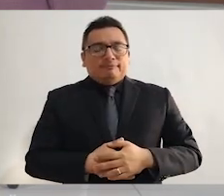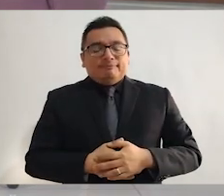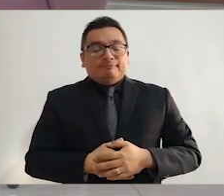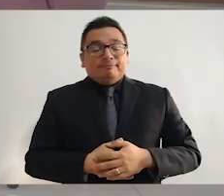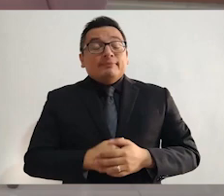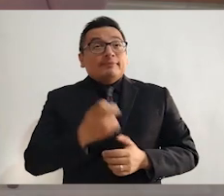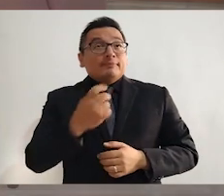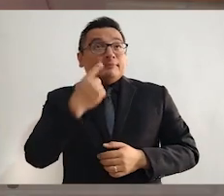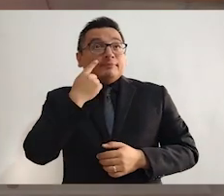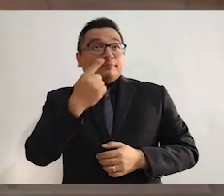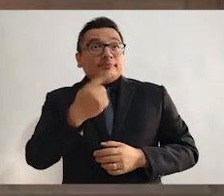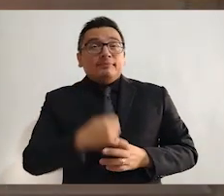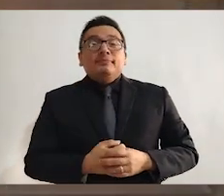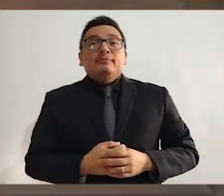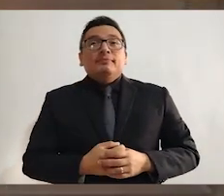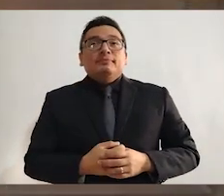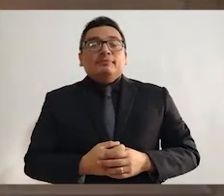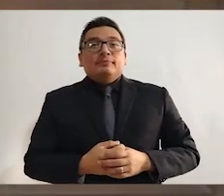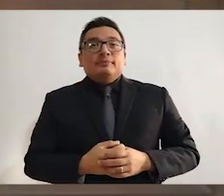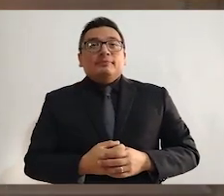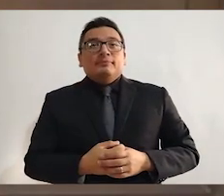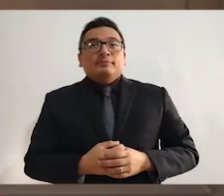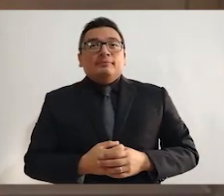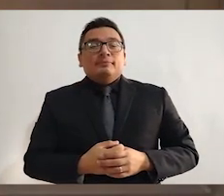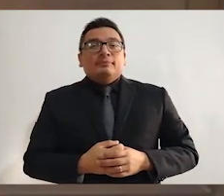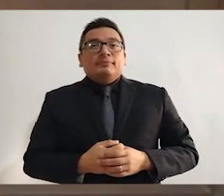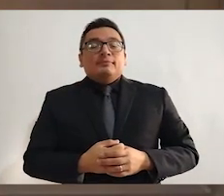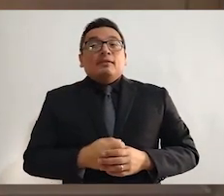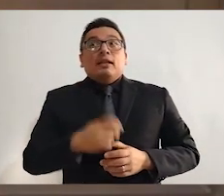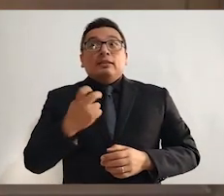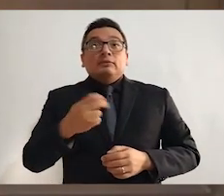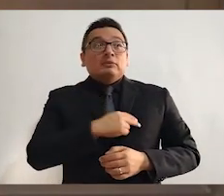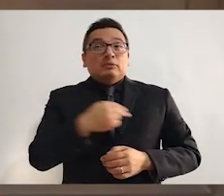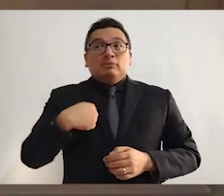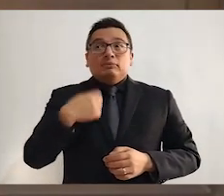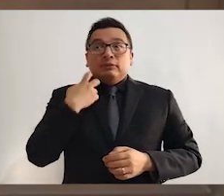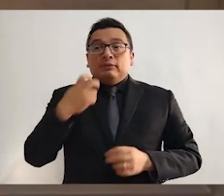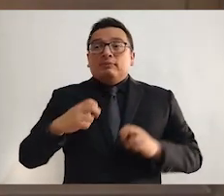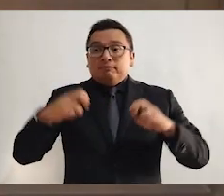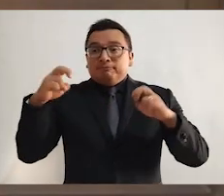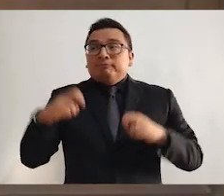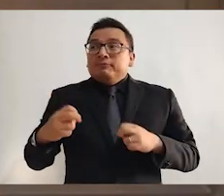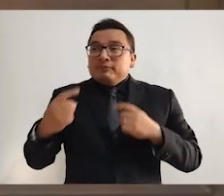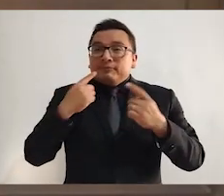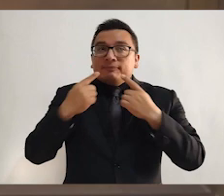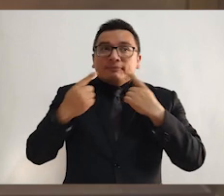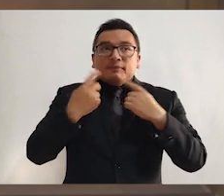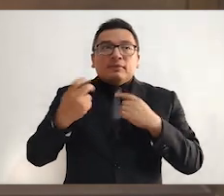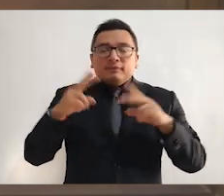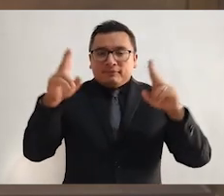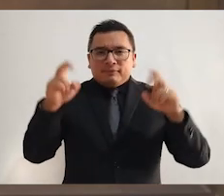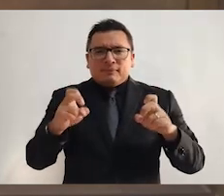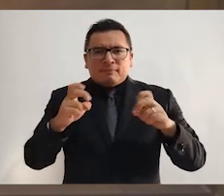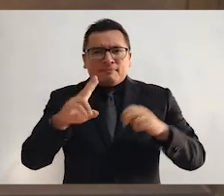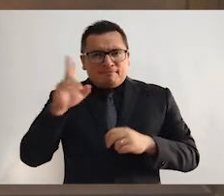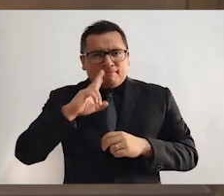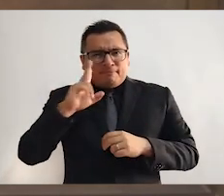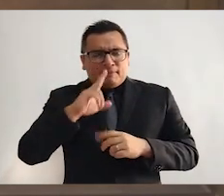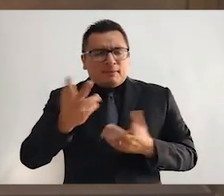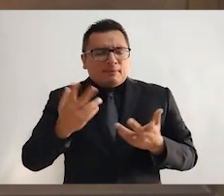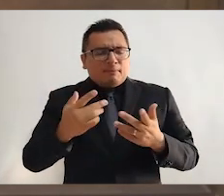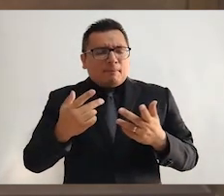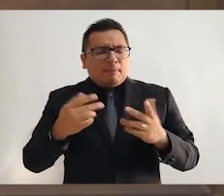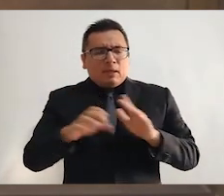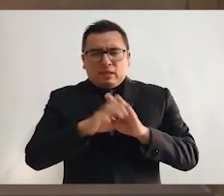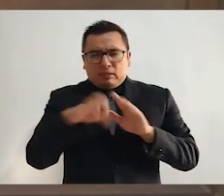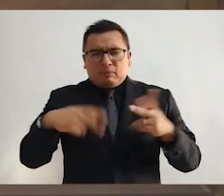justamente esa es la idea de venir aquí contigo y platicar específicamente del tema de cómo